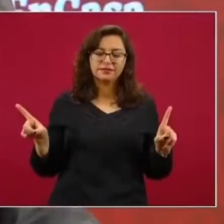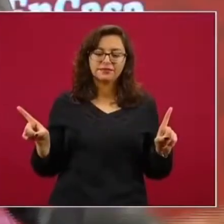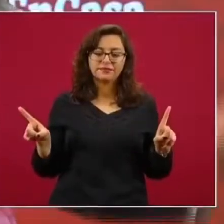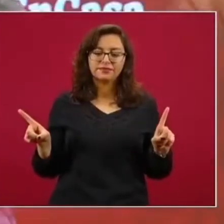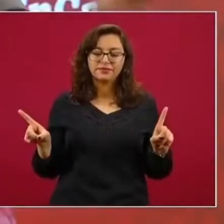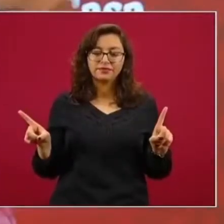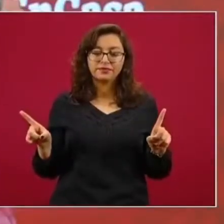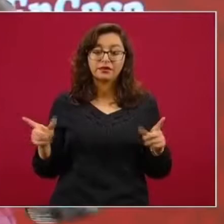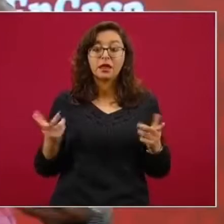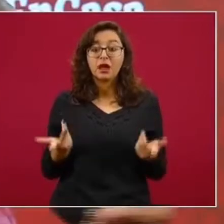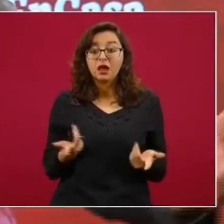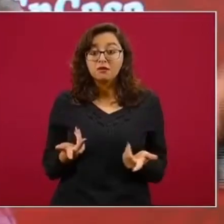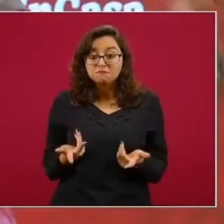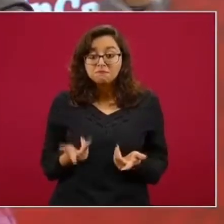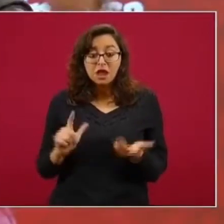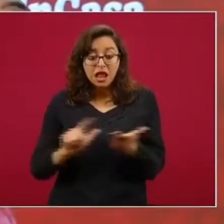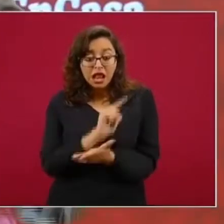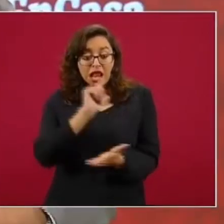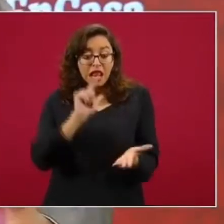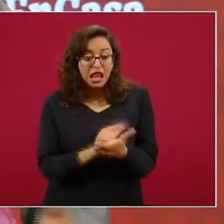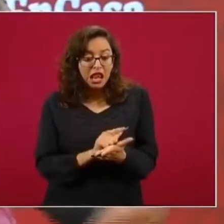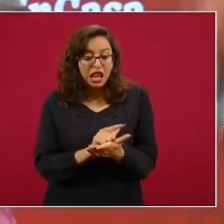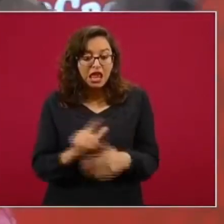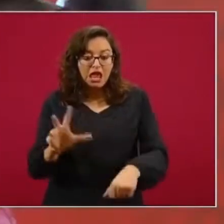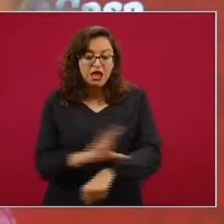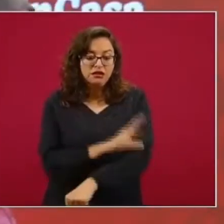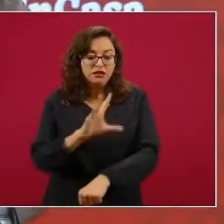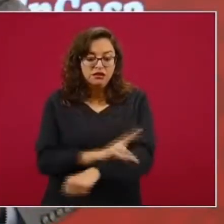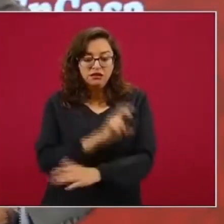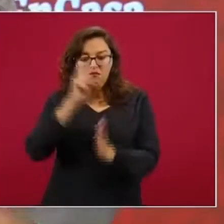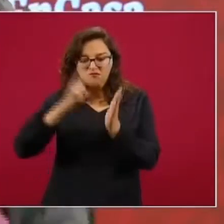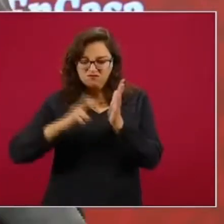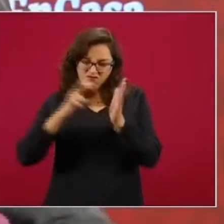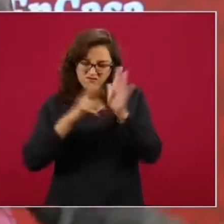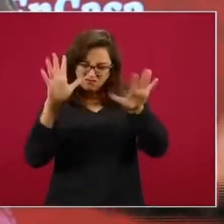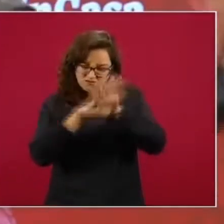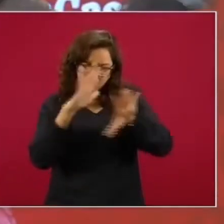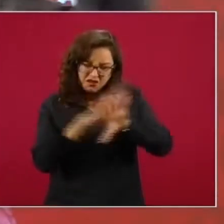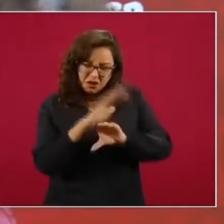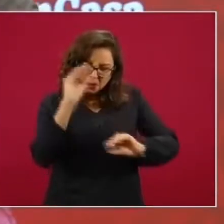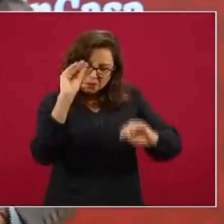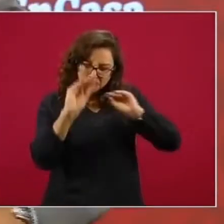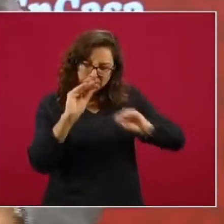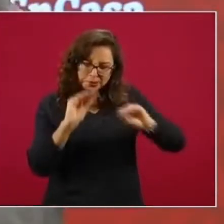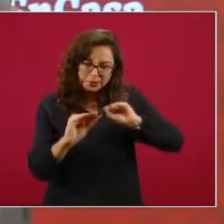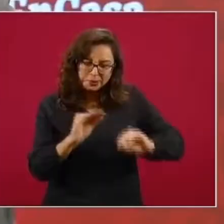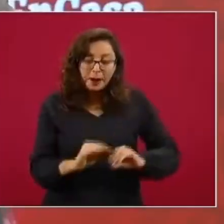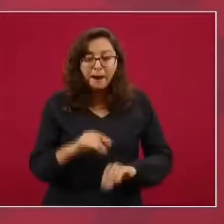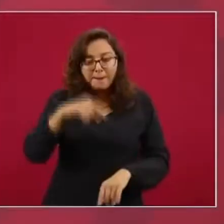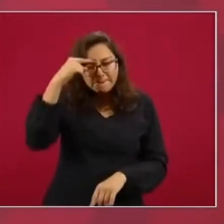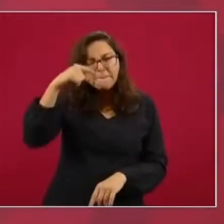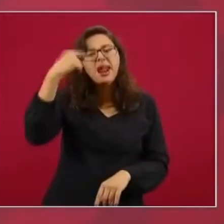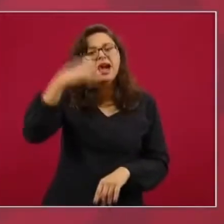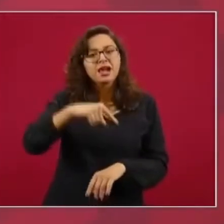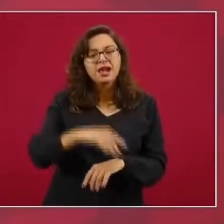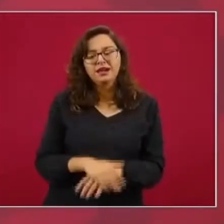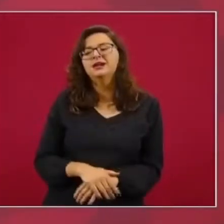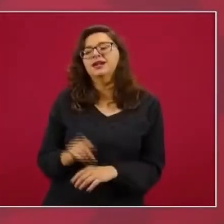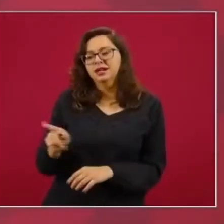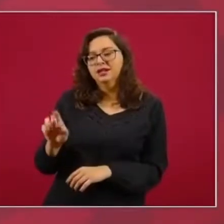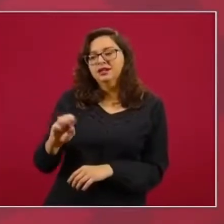La llamada reforma energética la hicieron para terminar de destruir a